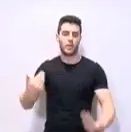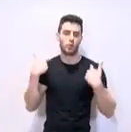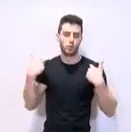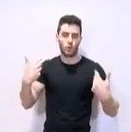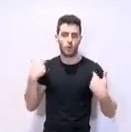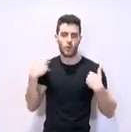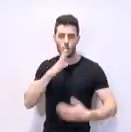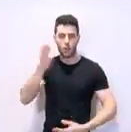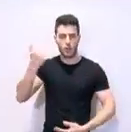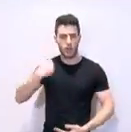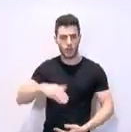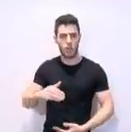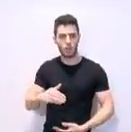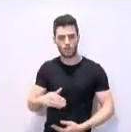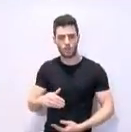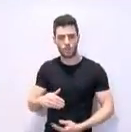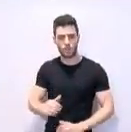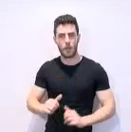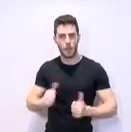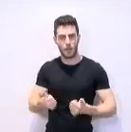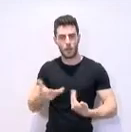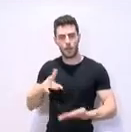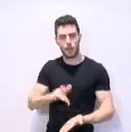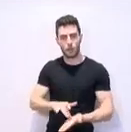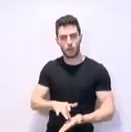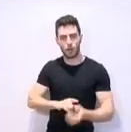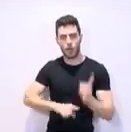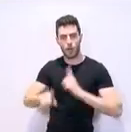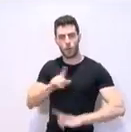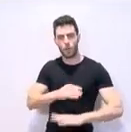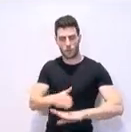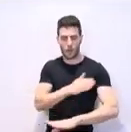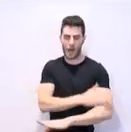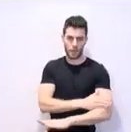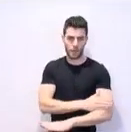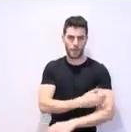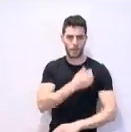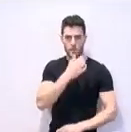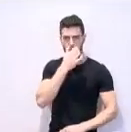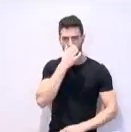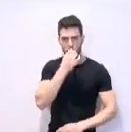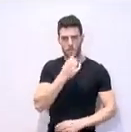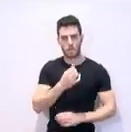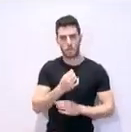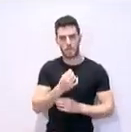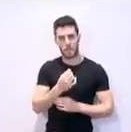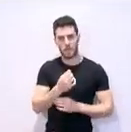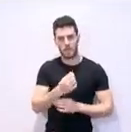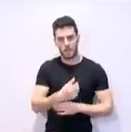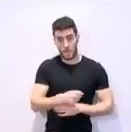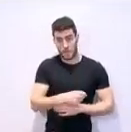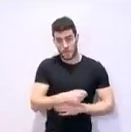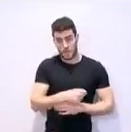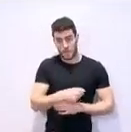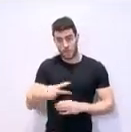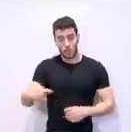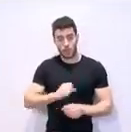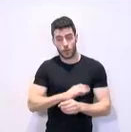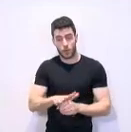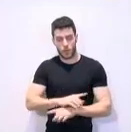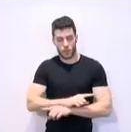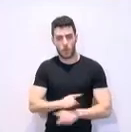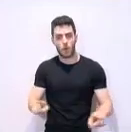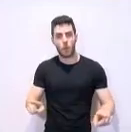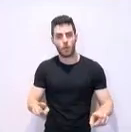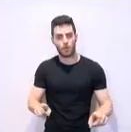ya comenzaba de manera previo al conflicto, ni tan siquiera las consecuencias de la COVID-19, sino